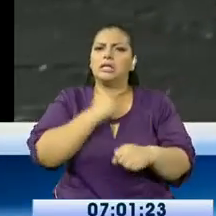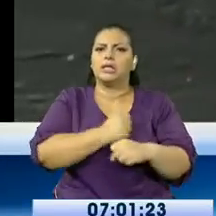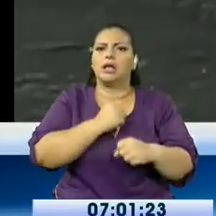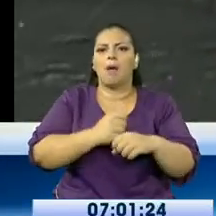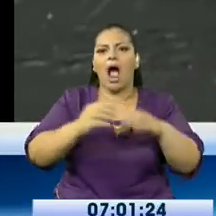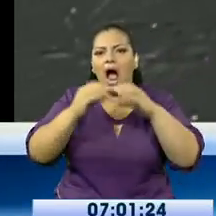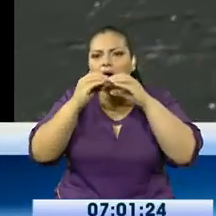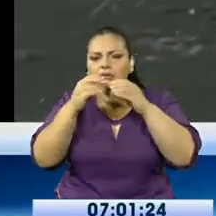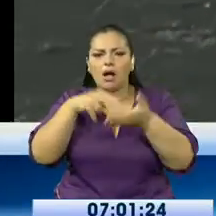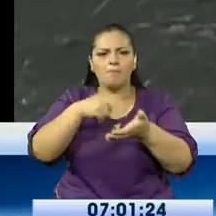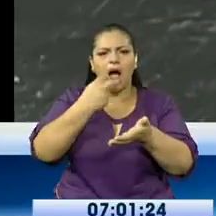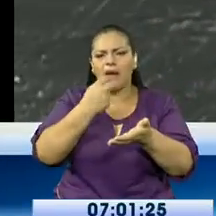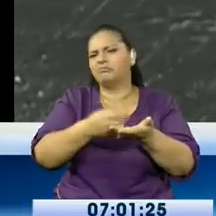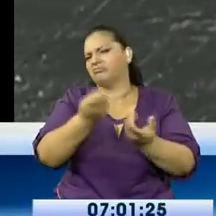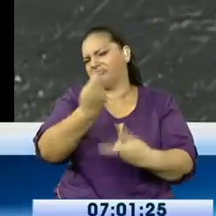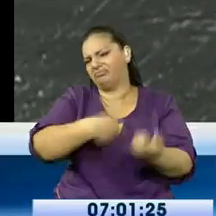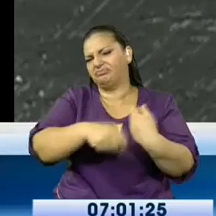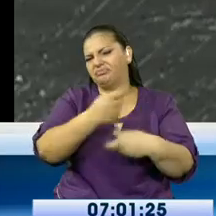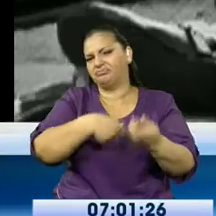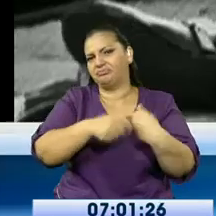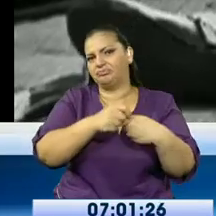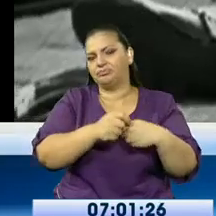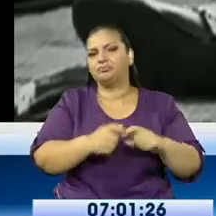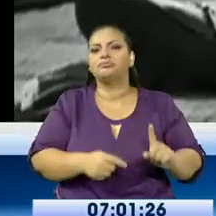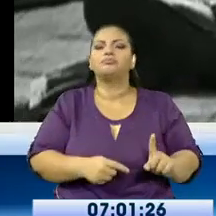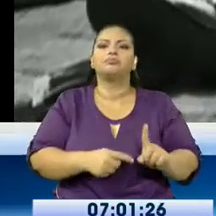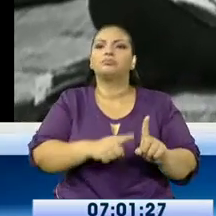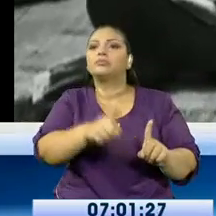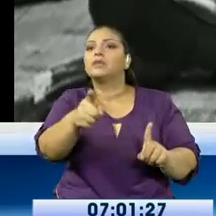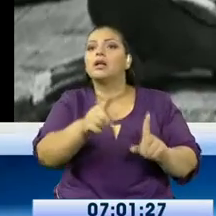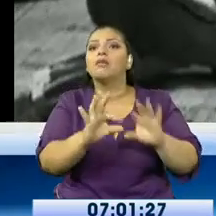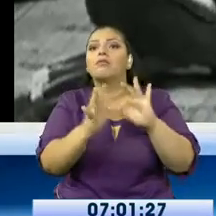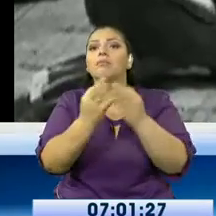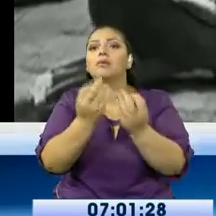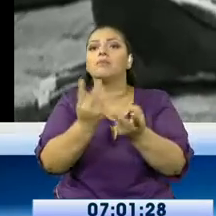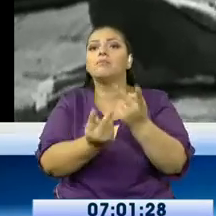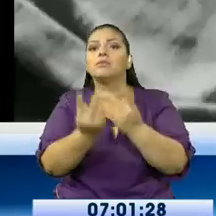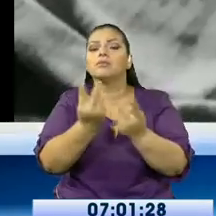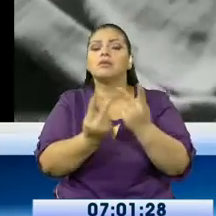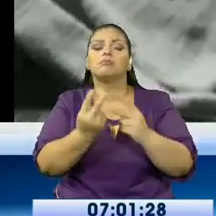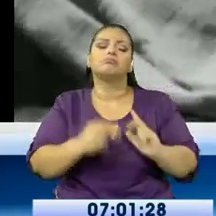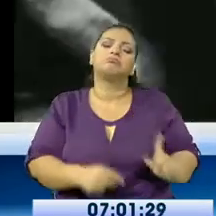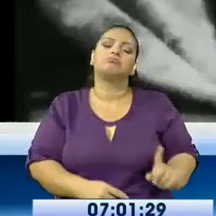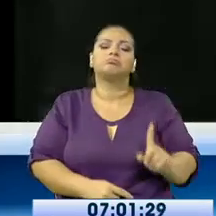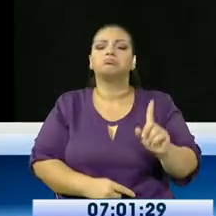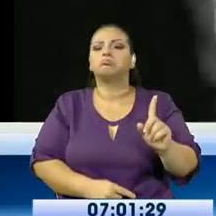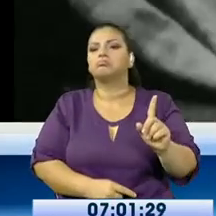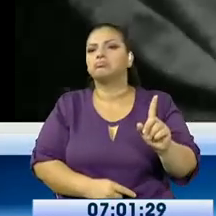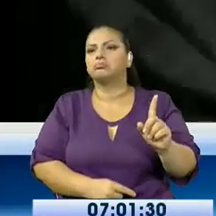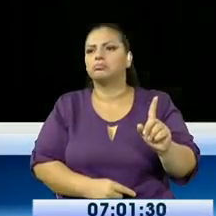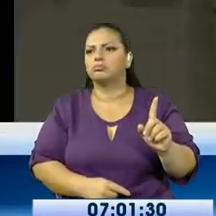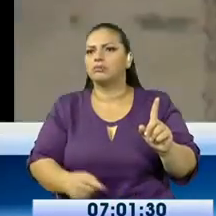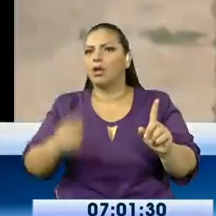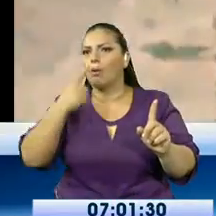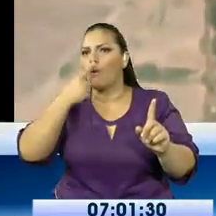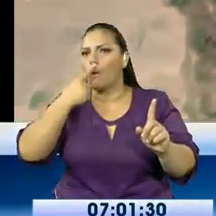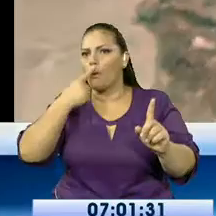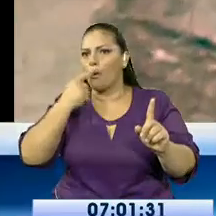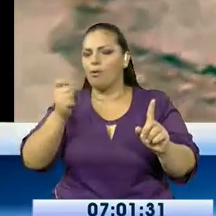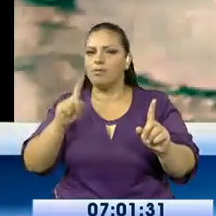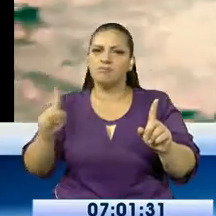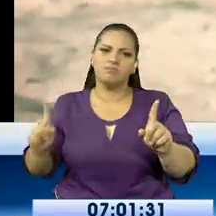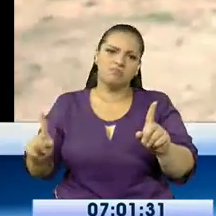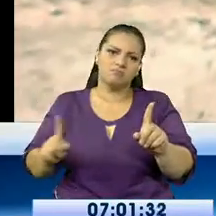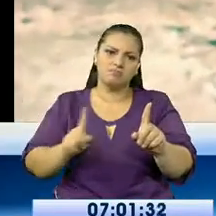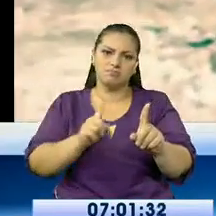hermana colaboraban hasta vender todo. De pronto, un desconocido se acercó a ellas. La señora,